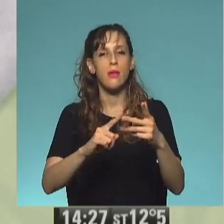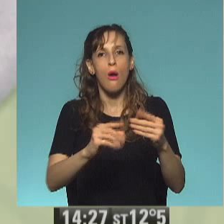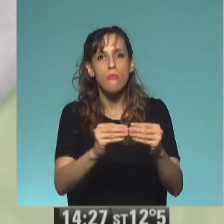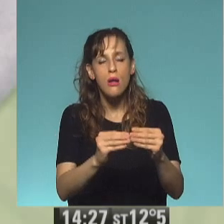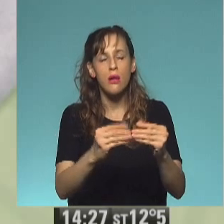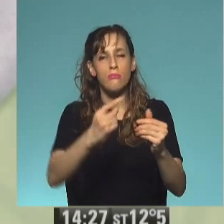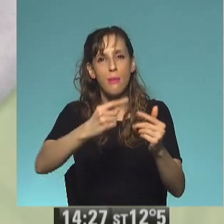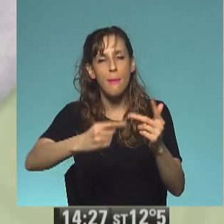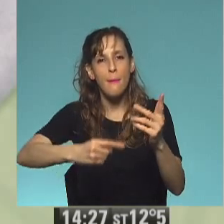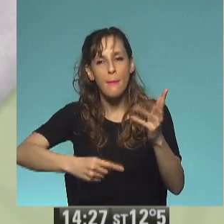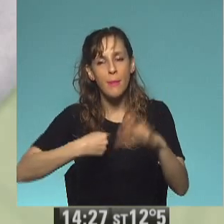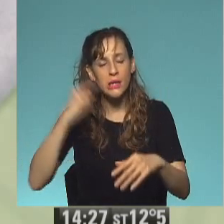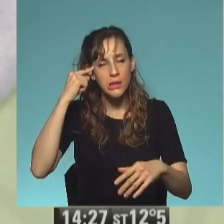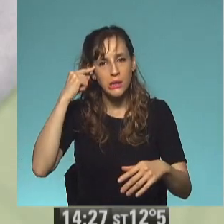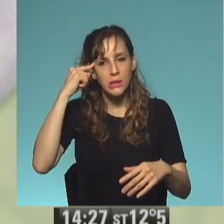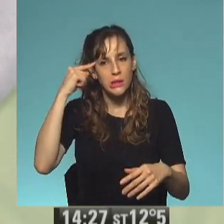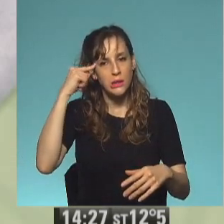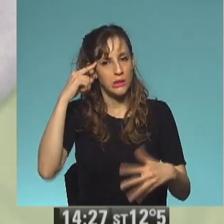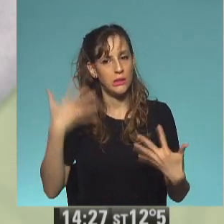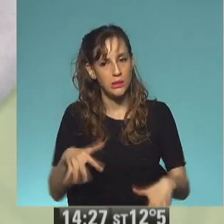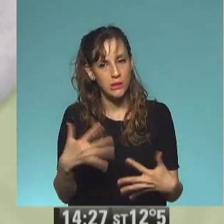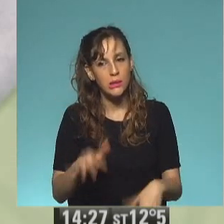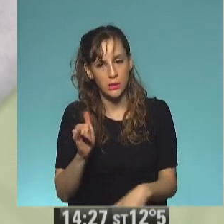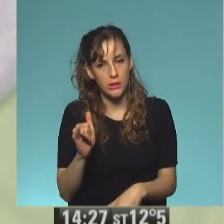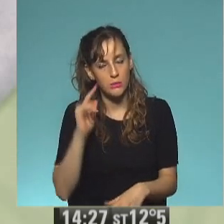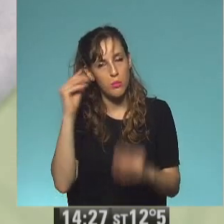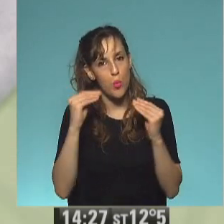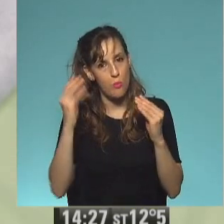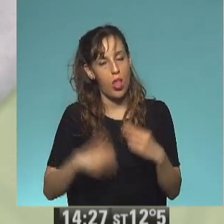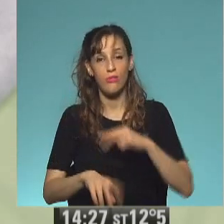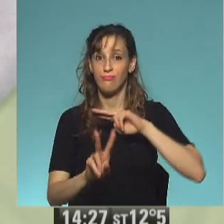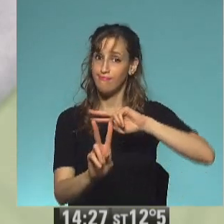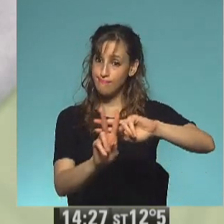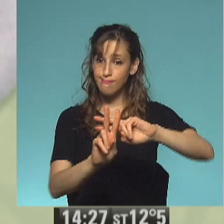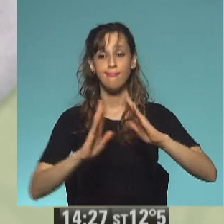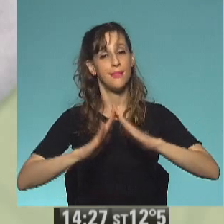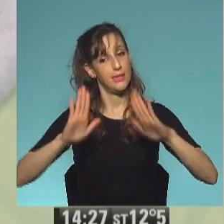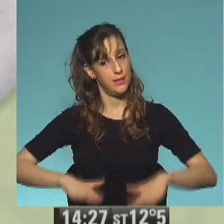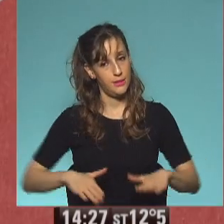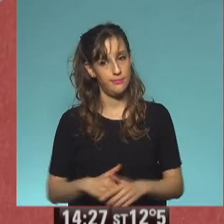compañeros, con mis compañeras, por todo. #me quedo en casa.